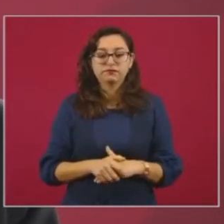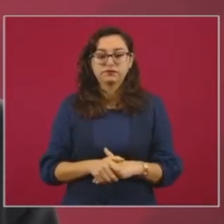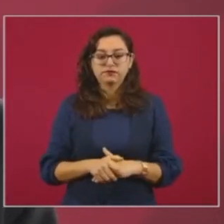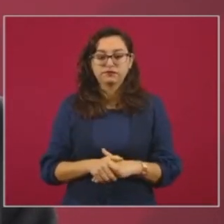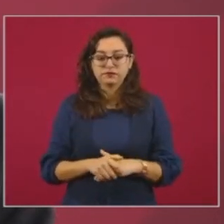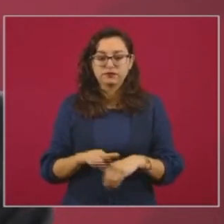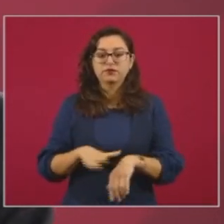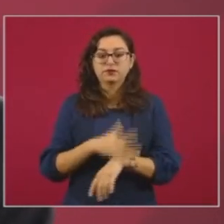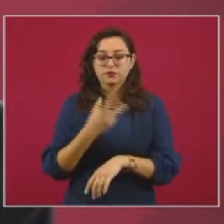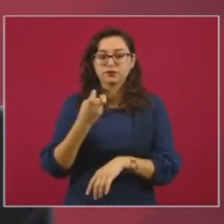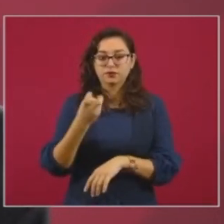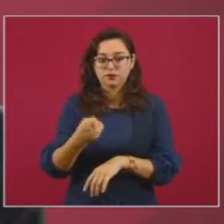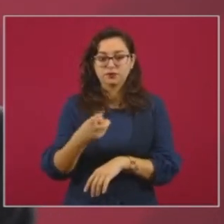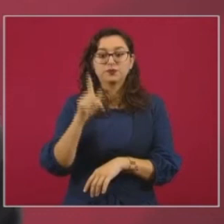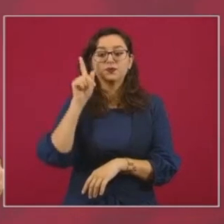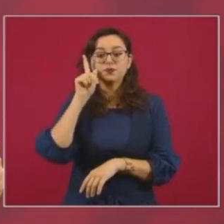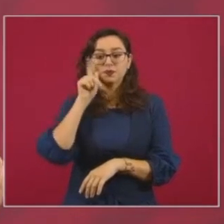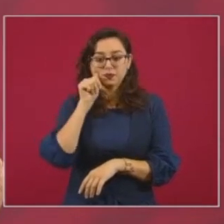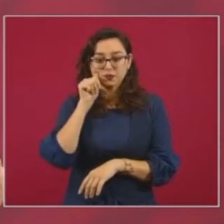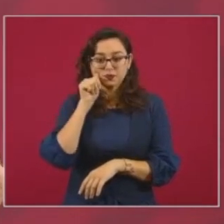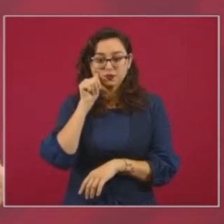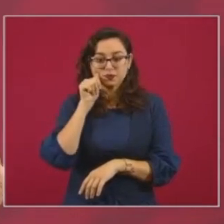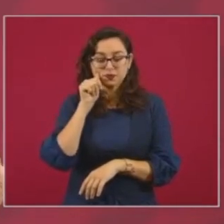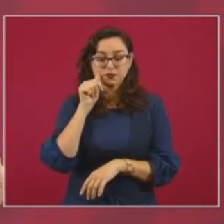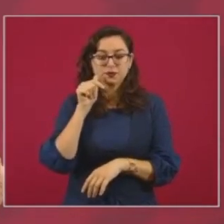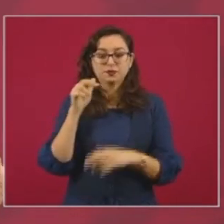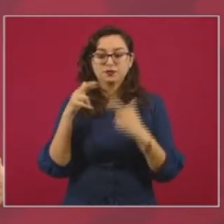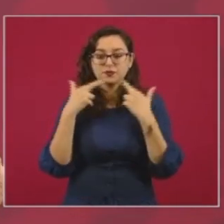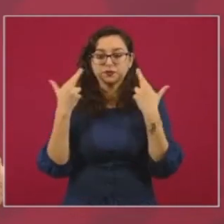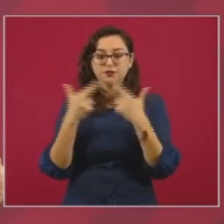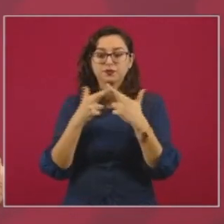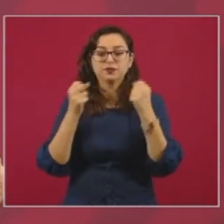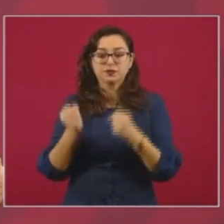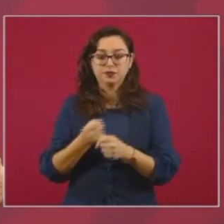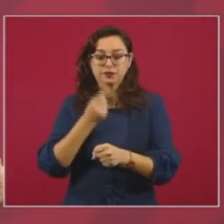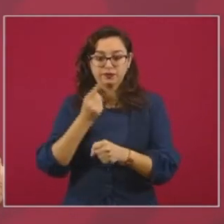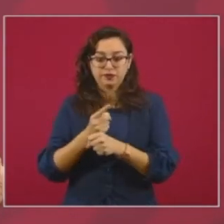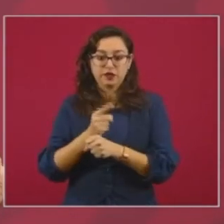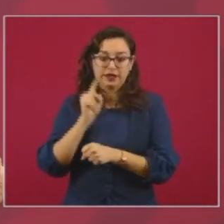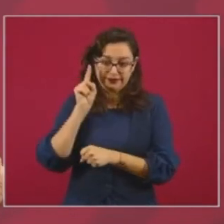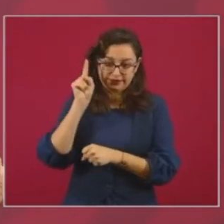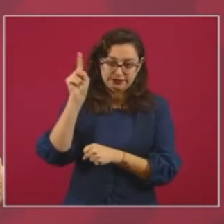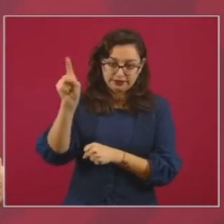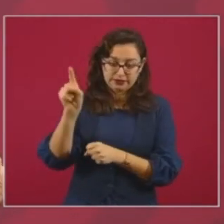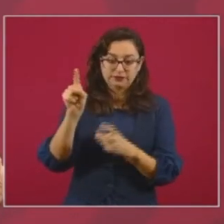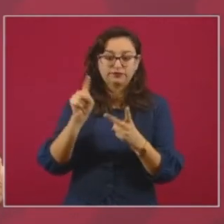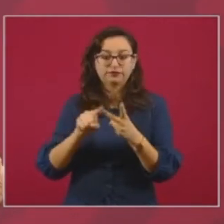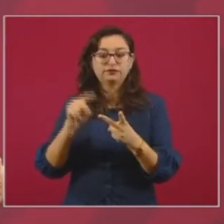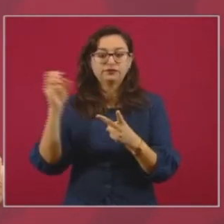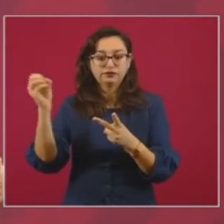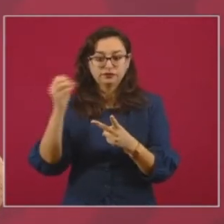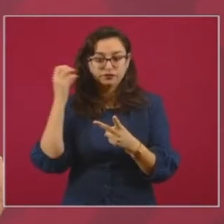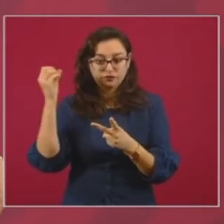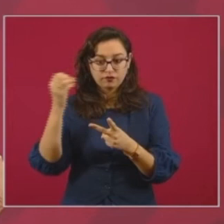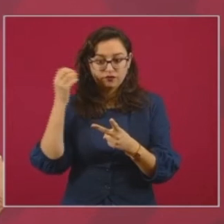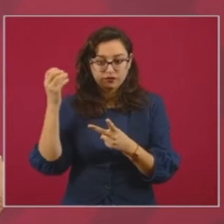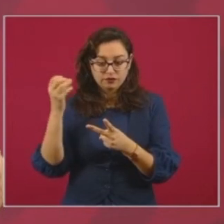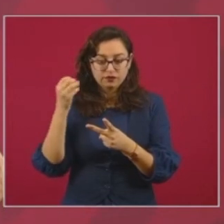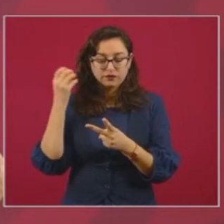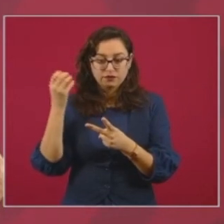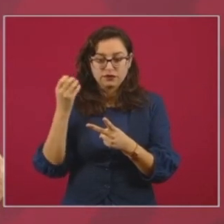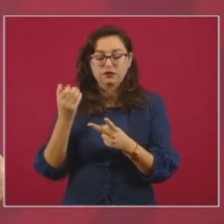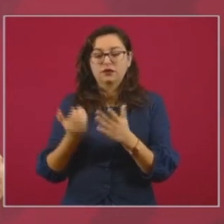Por eso vamos a tener mañana la reunión de seguridad, también la conferencia de prensa